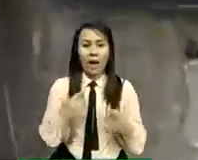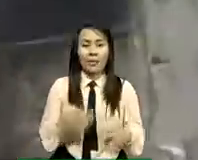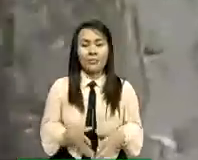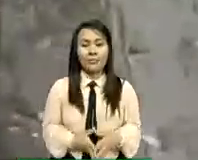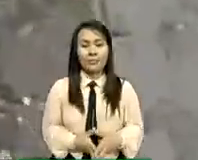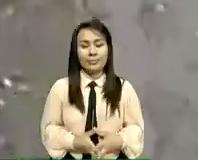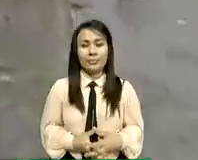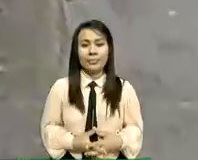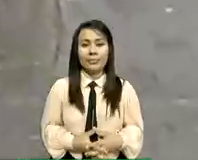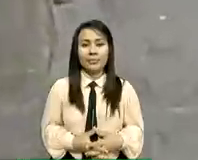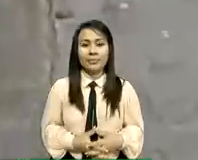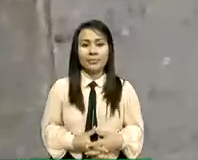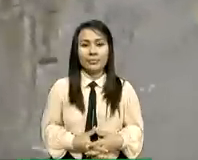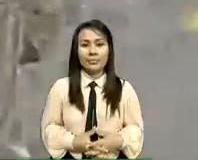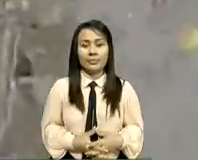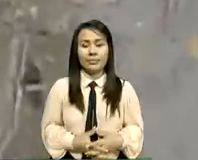¿verdad?